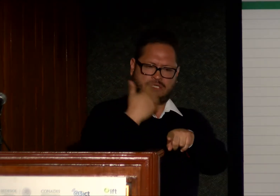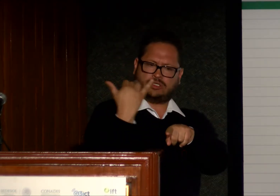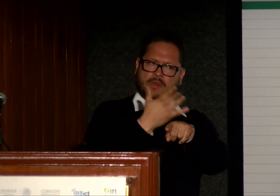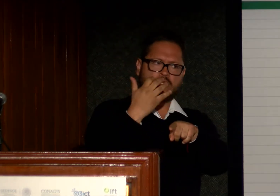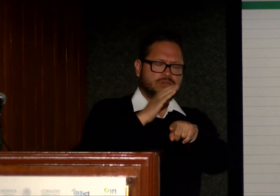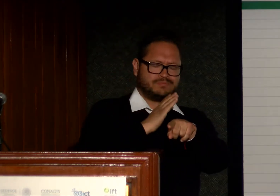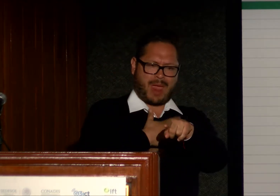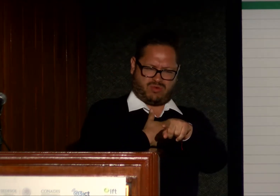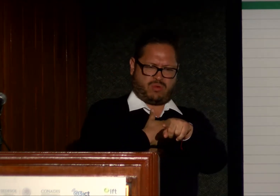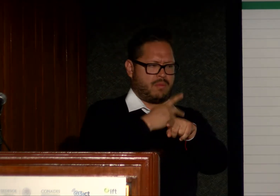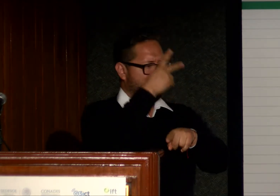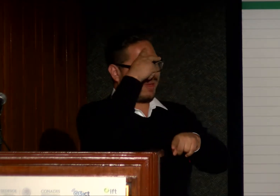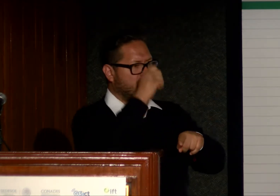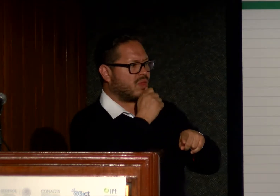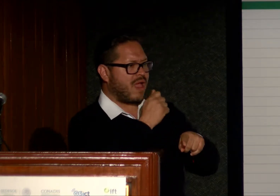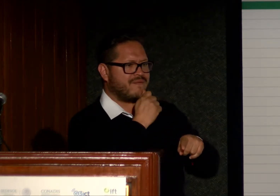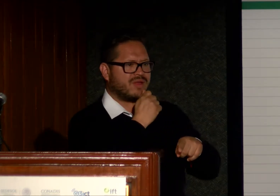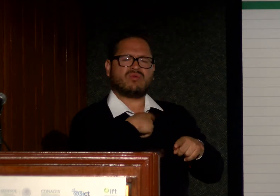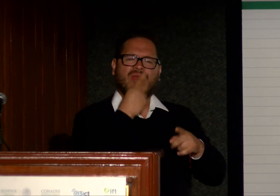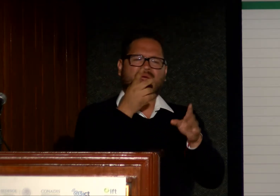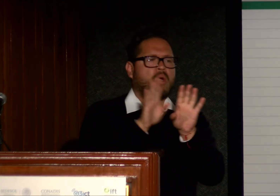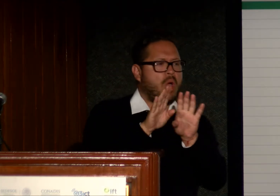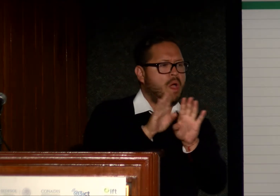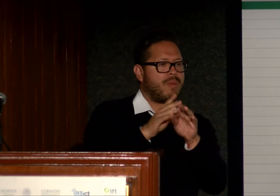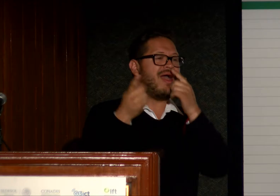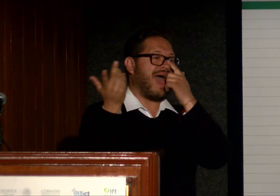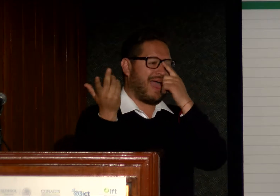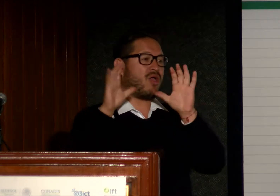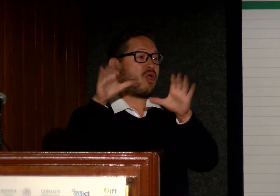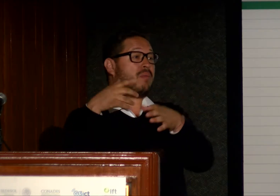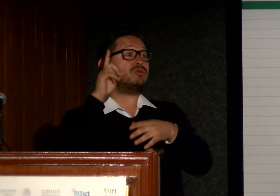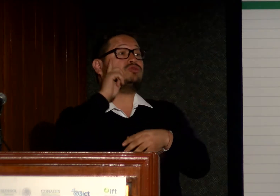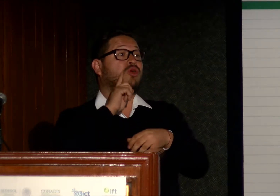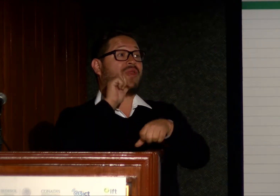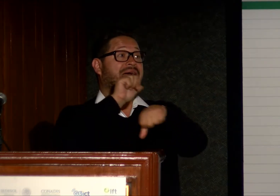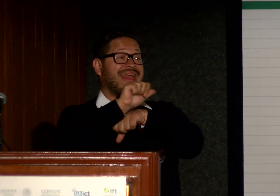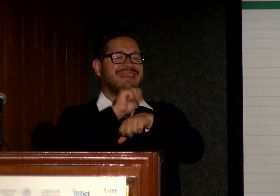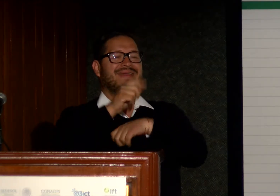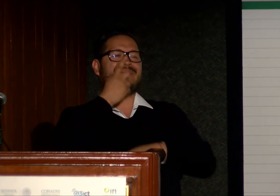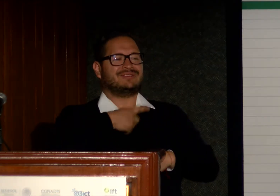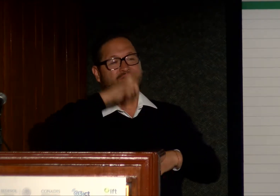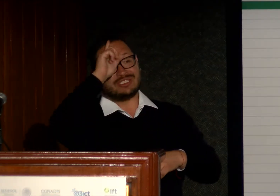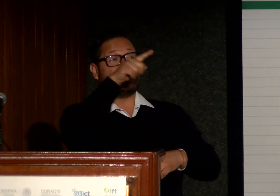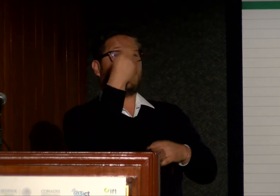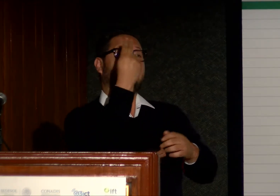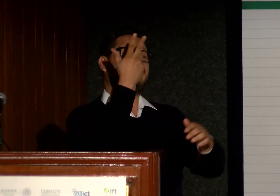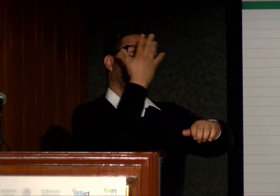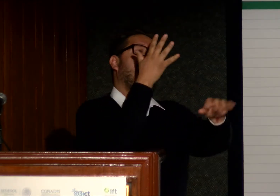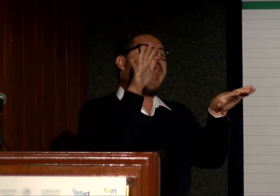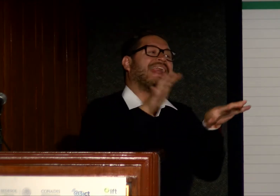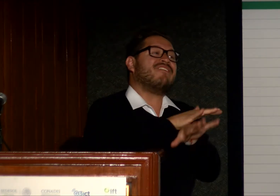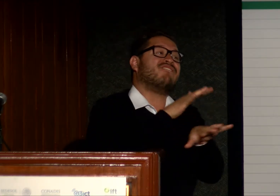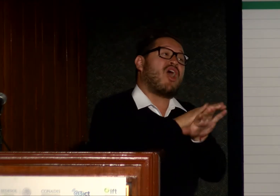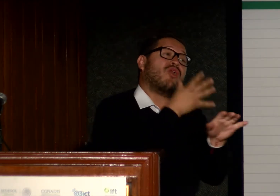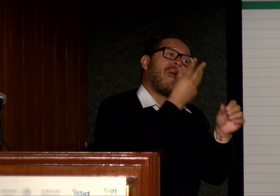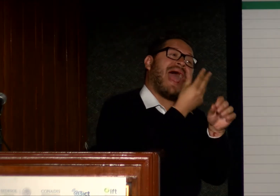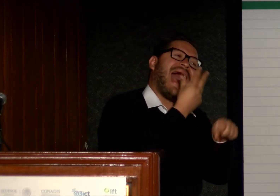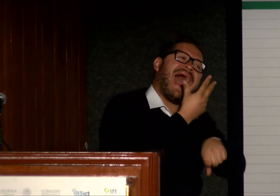era subtitulada y en español, y entonces yo decía, ¿cómo no? Entonces la comunidad sorda